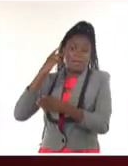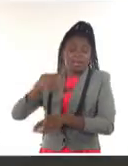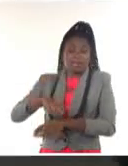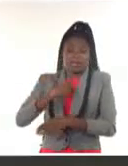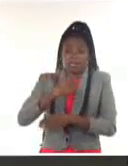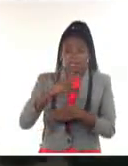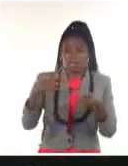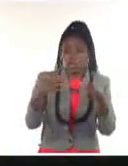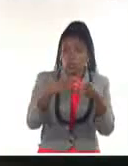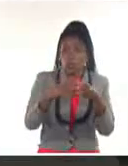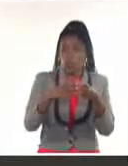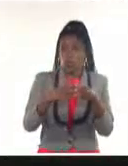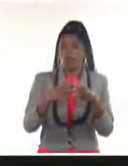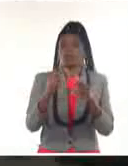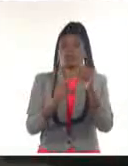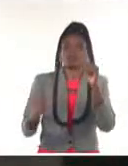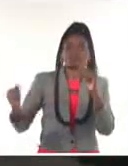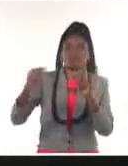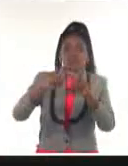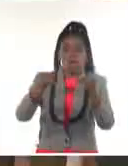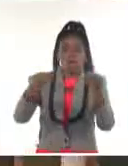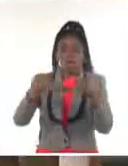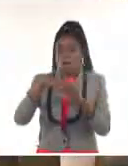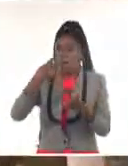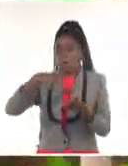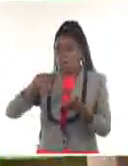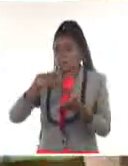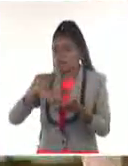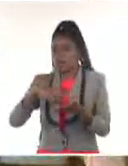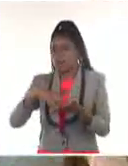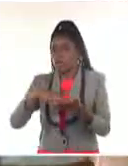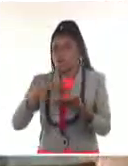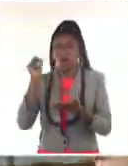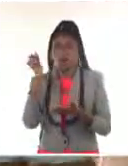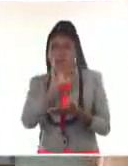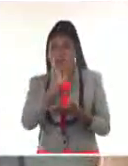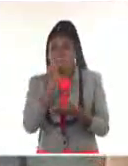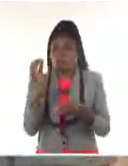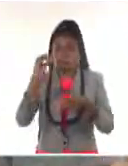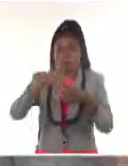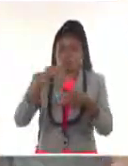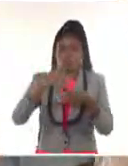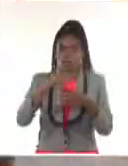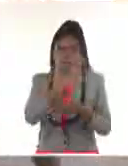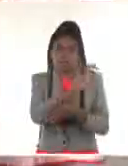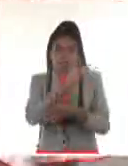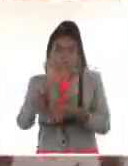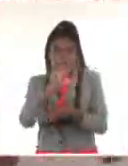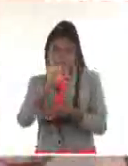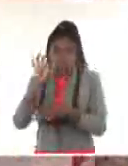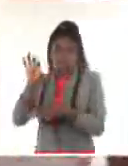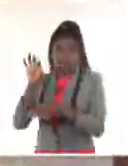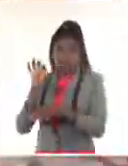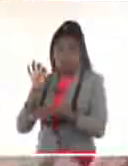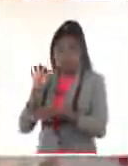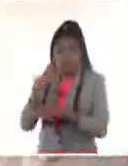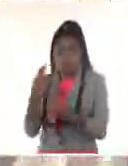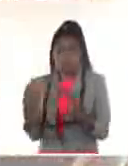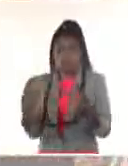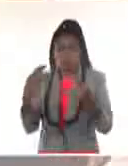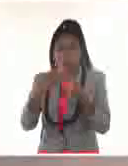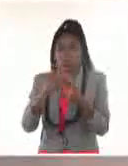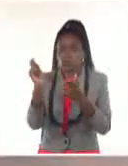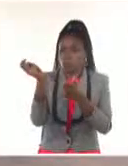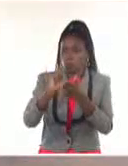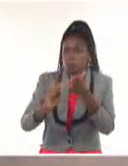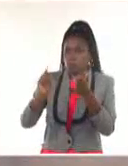agrupaciones animarán los principales escenarios. También se insertarán invitados. Sobresalen, entre otros, el Encuentro de Escritores,